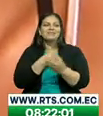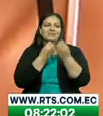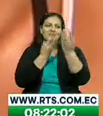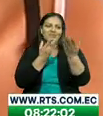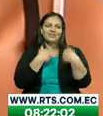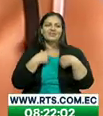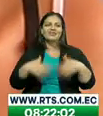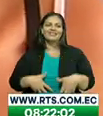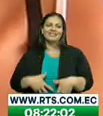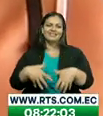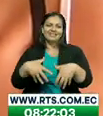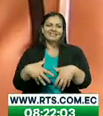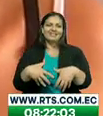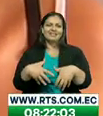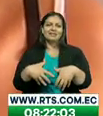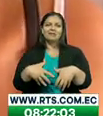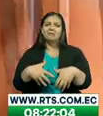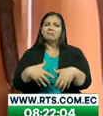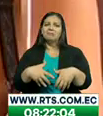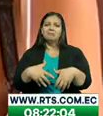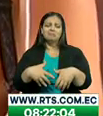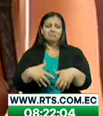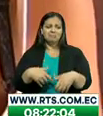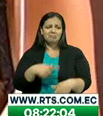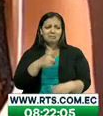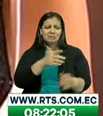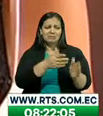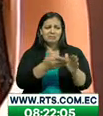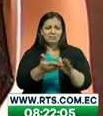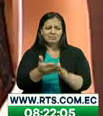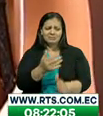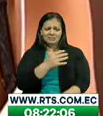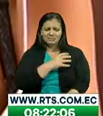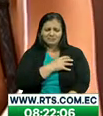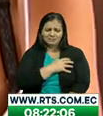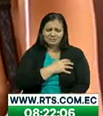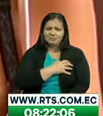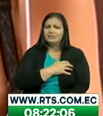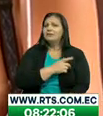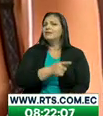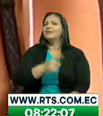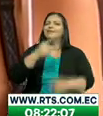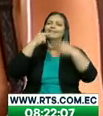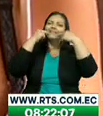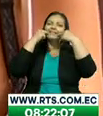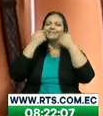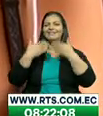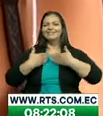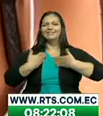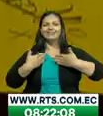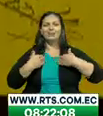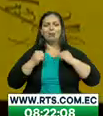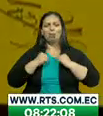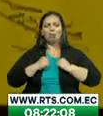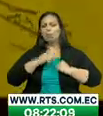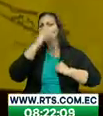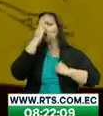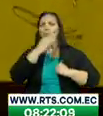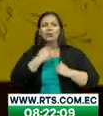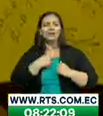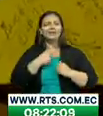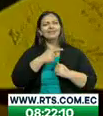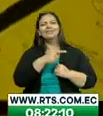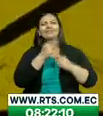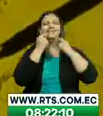por quien se vio aquí caminando siempre sonreír usted no está ahora su cuerpo